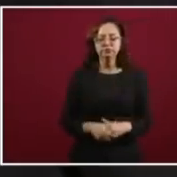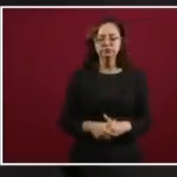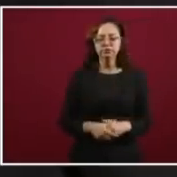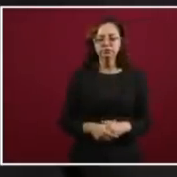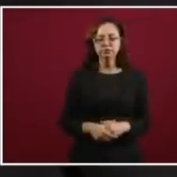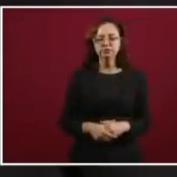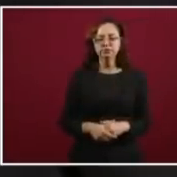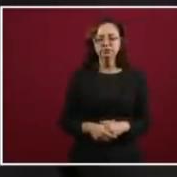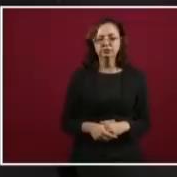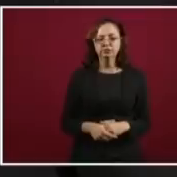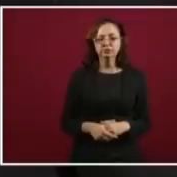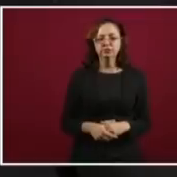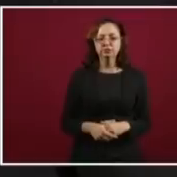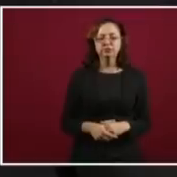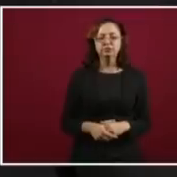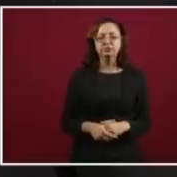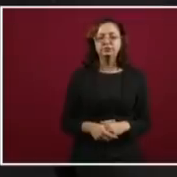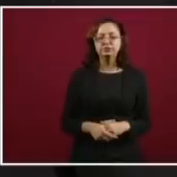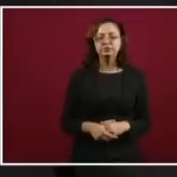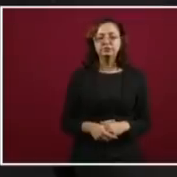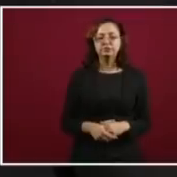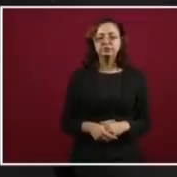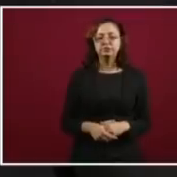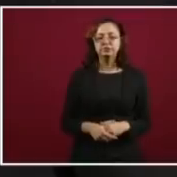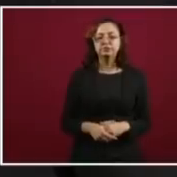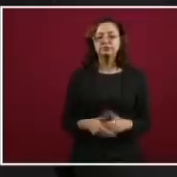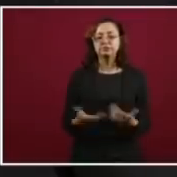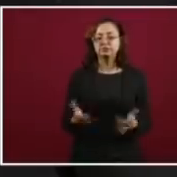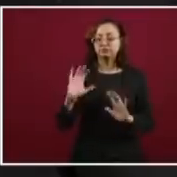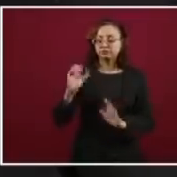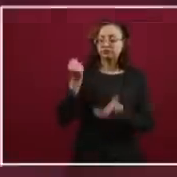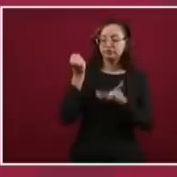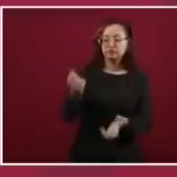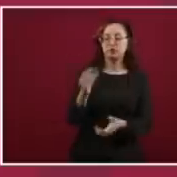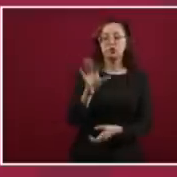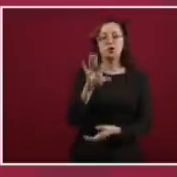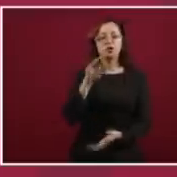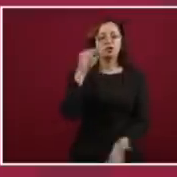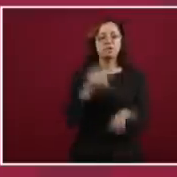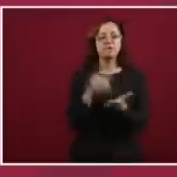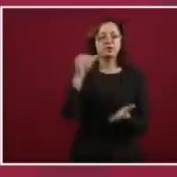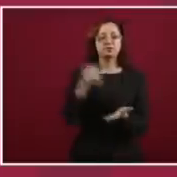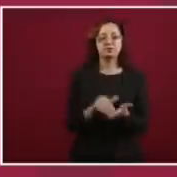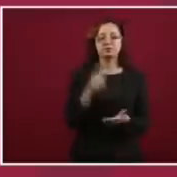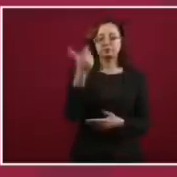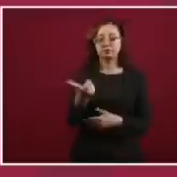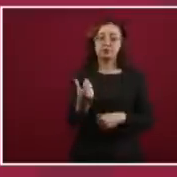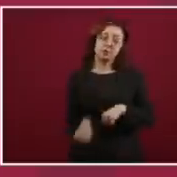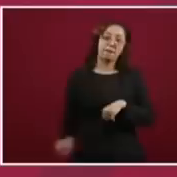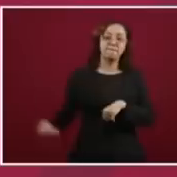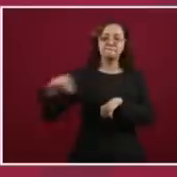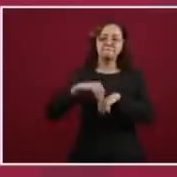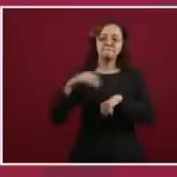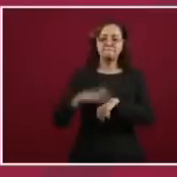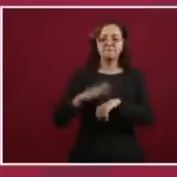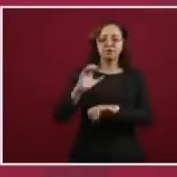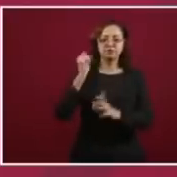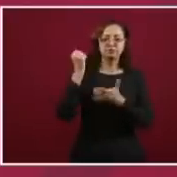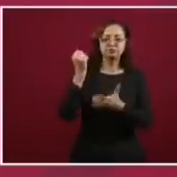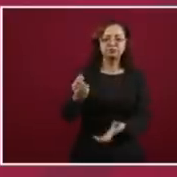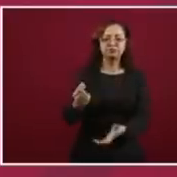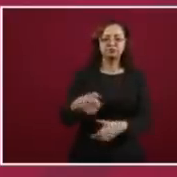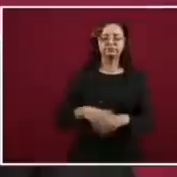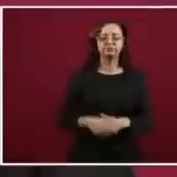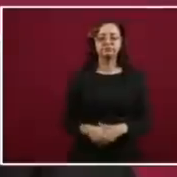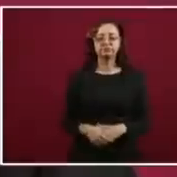se van a destinar 40 mil millones de pesos adicionales al sector salud